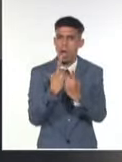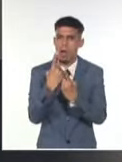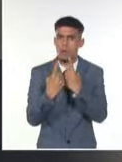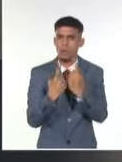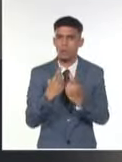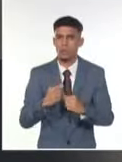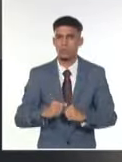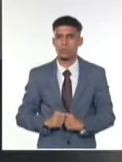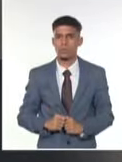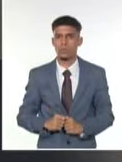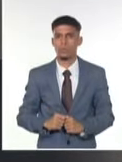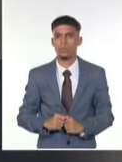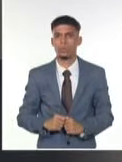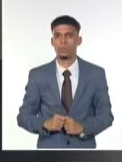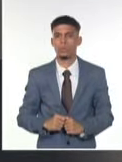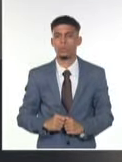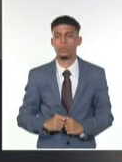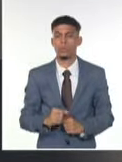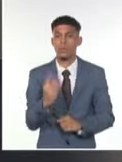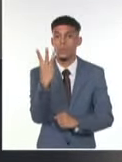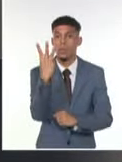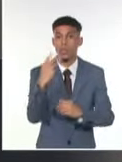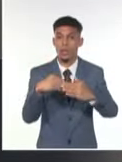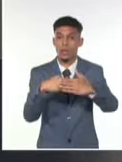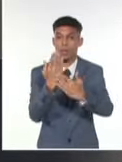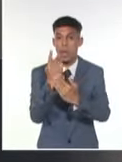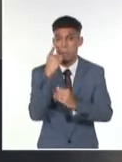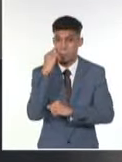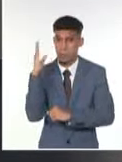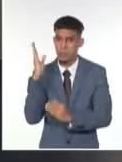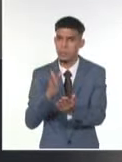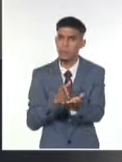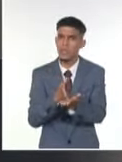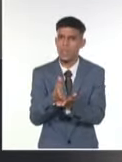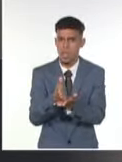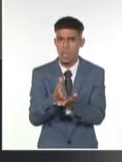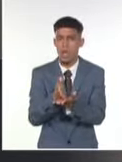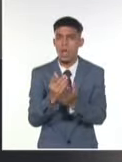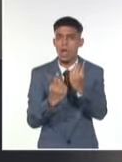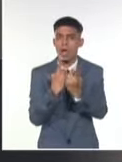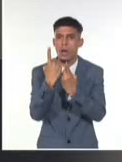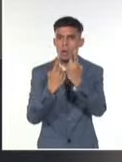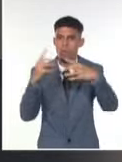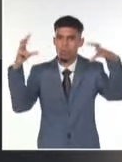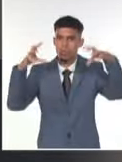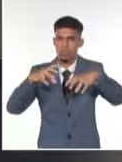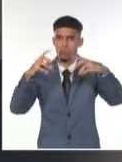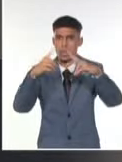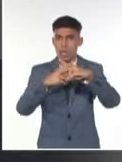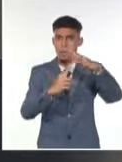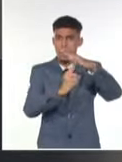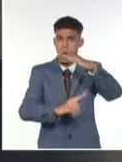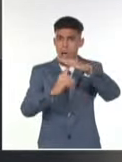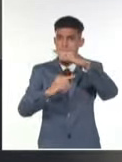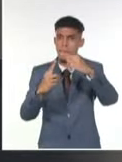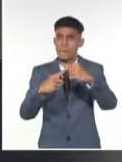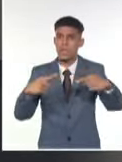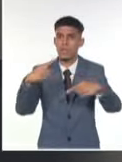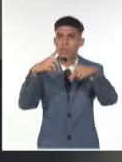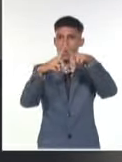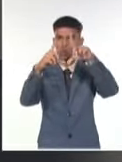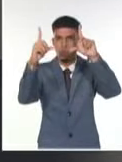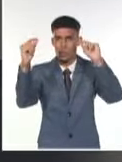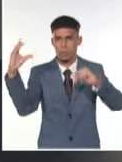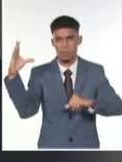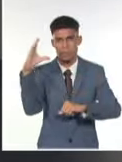de la región oriental. Para los próximos días se mantiene la probabilidad de algunos chubascos, lluvias y tormentas eléctricas en gran parte del país, con